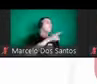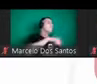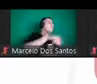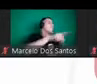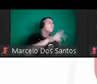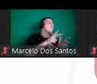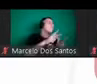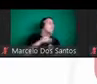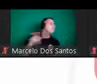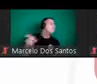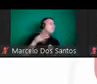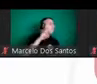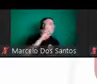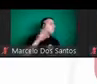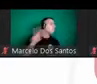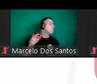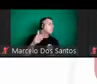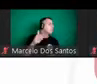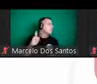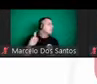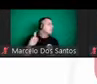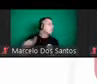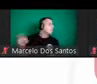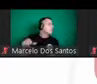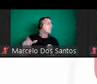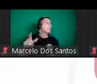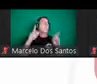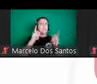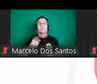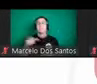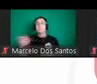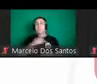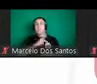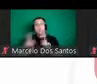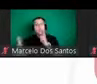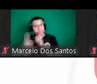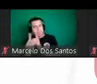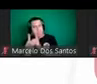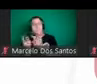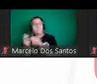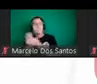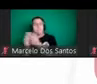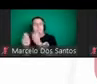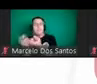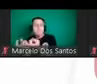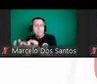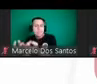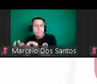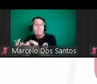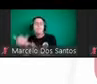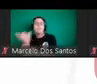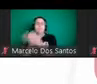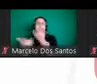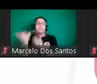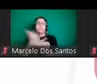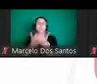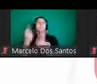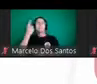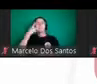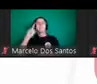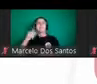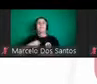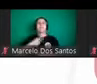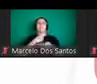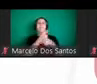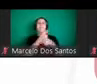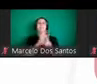supuesto, hablar con el propio interesado, ¿verdad?, con la propia persona con discapacidad, porque es quien nos va a decir de repente